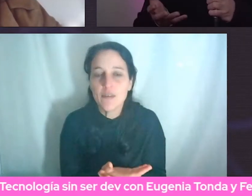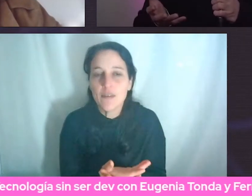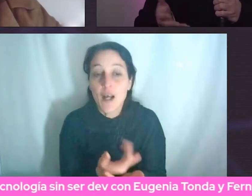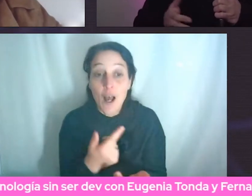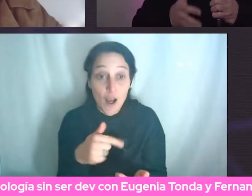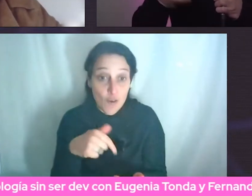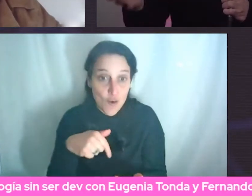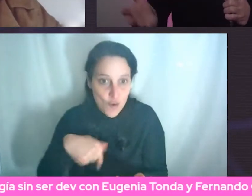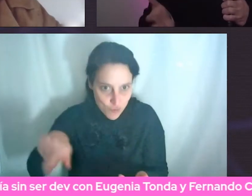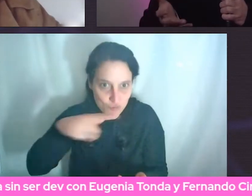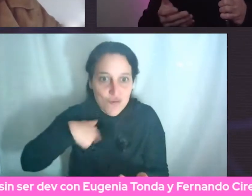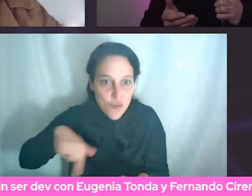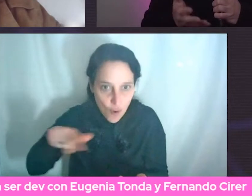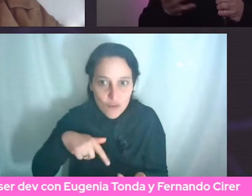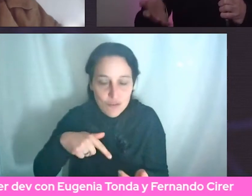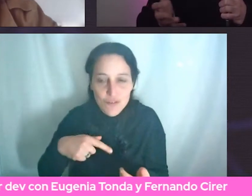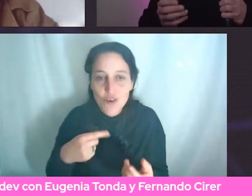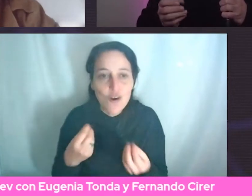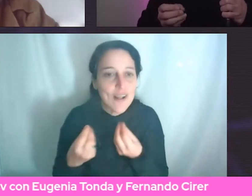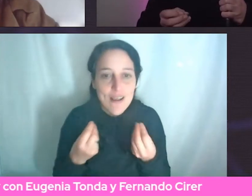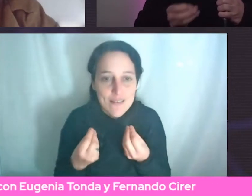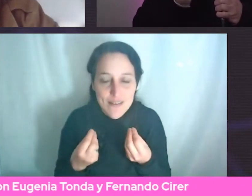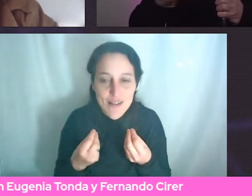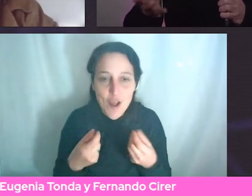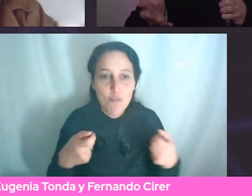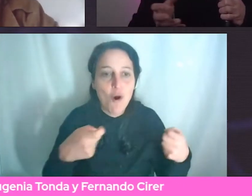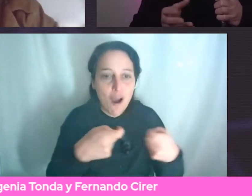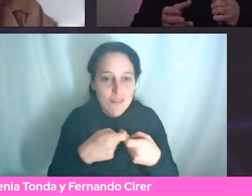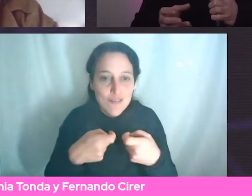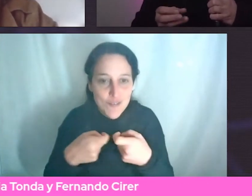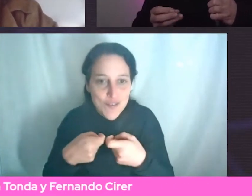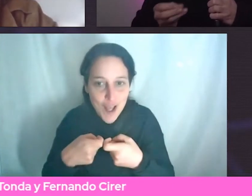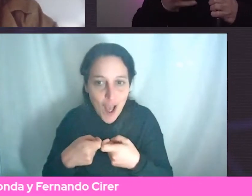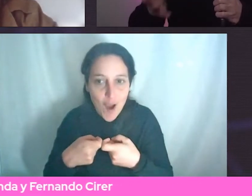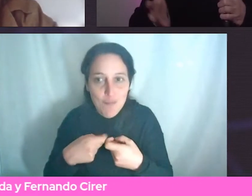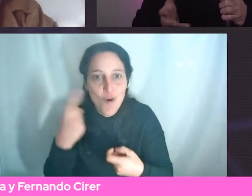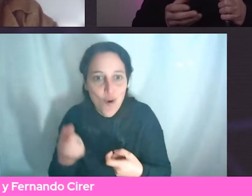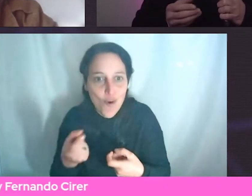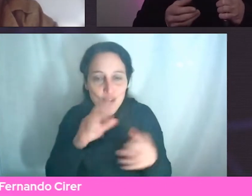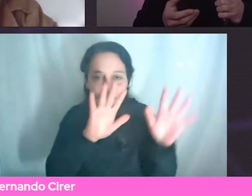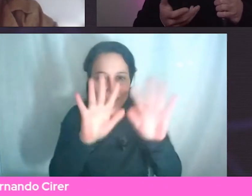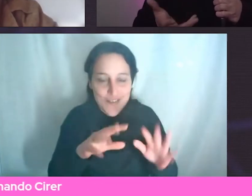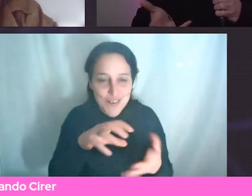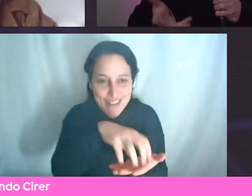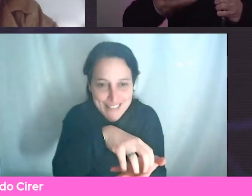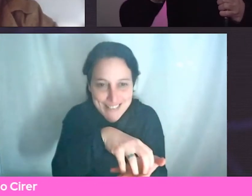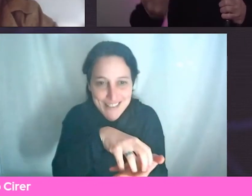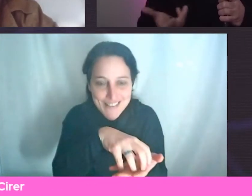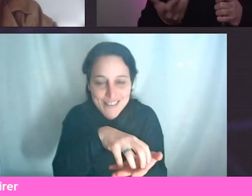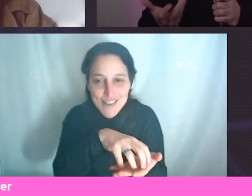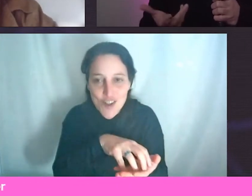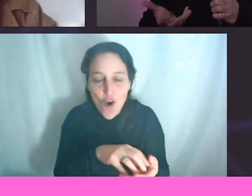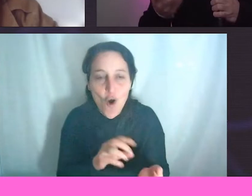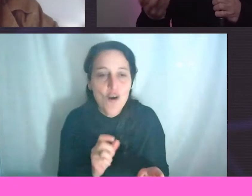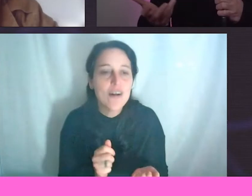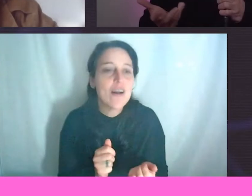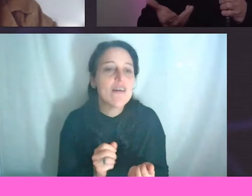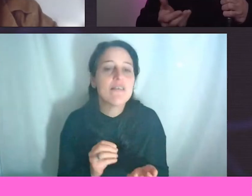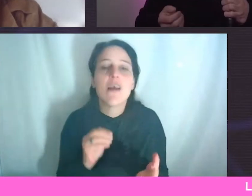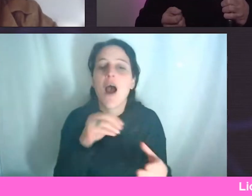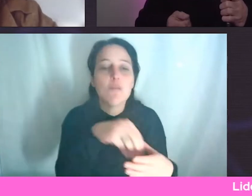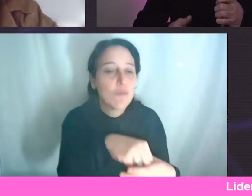es asociarnos con otras organizaciones que son especialistas en una temática y nosotros aportamos valor desde la